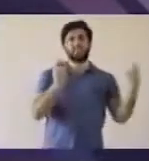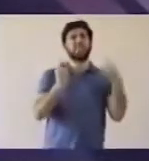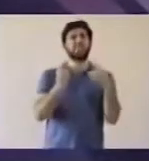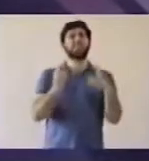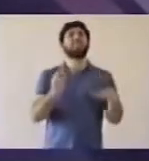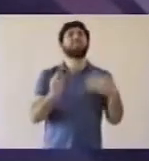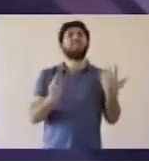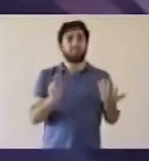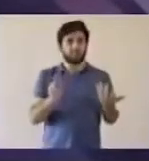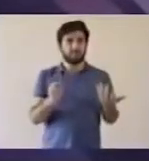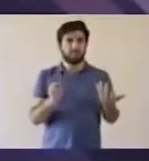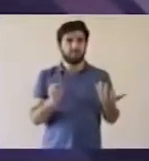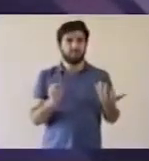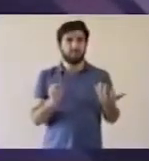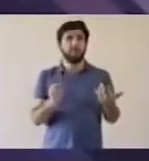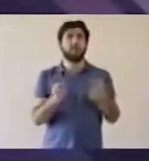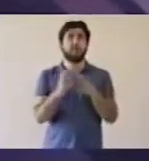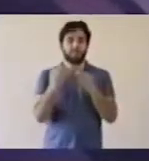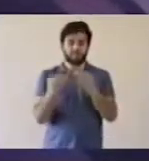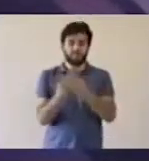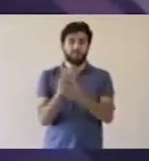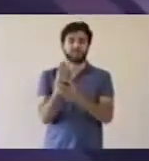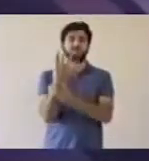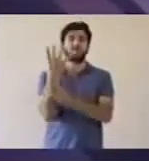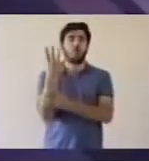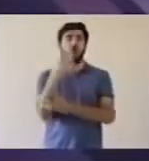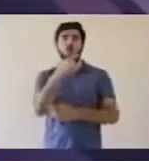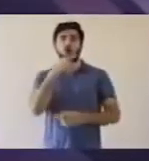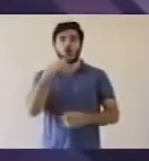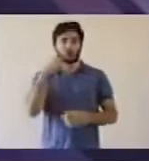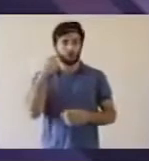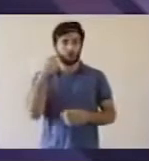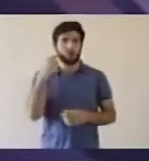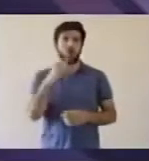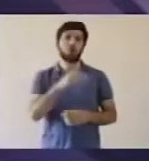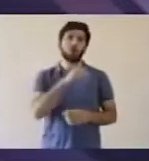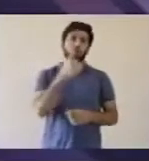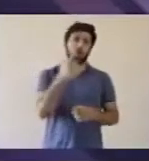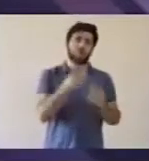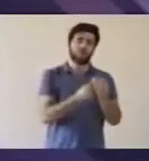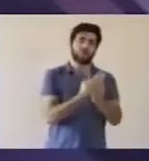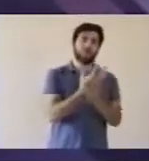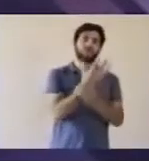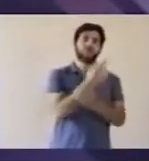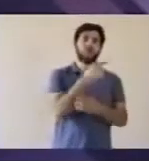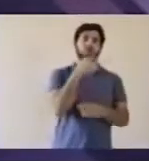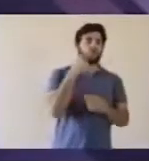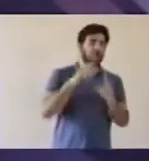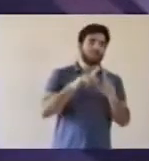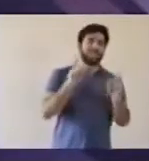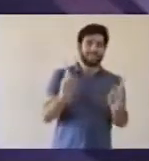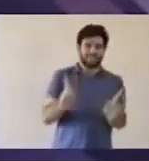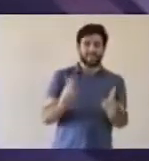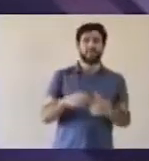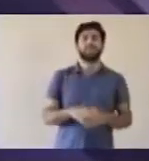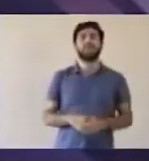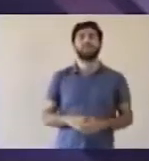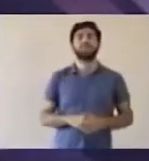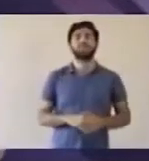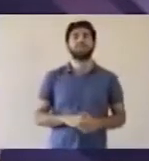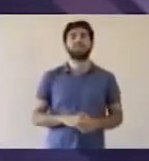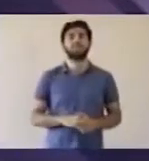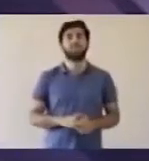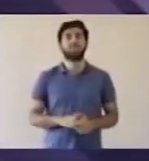¿Reconoces qué es esto? Muy bien, es una flor de color rojo y otra flor de color